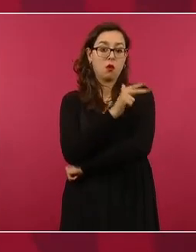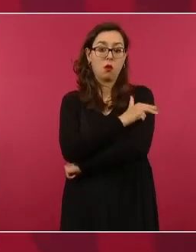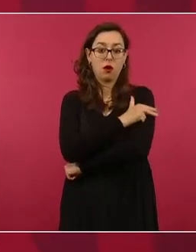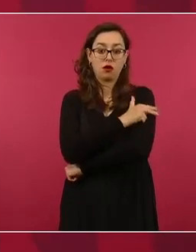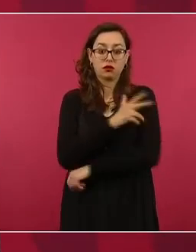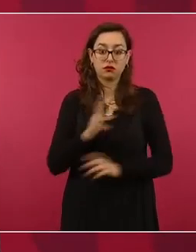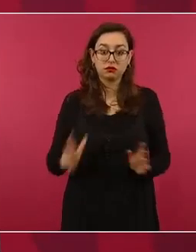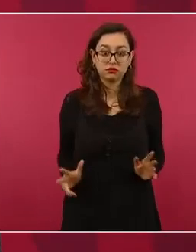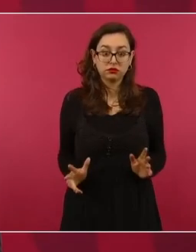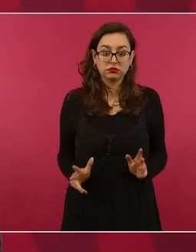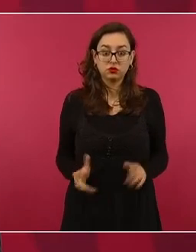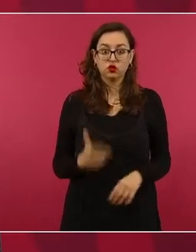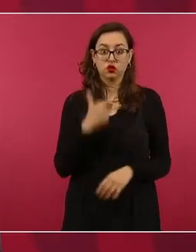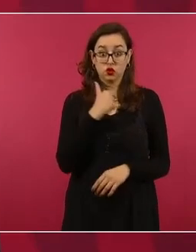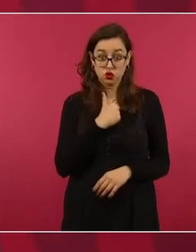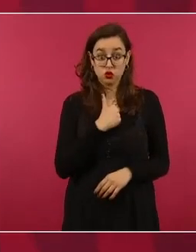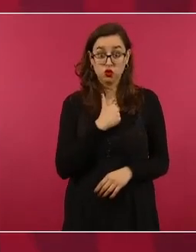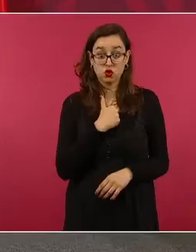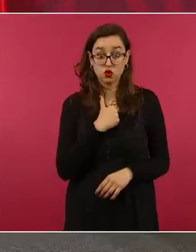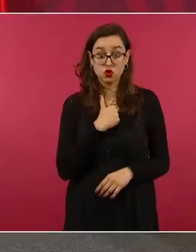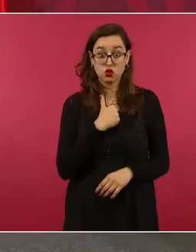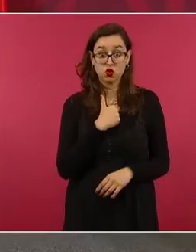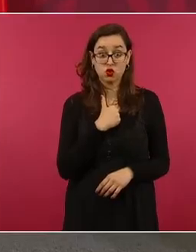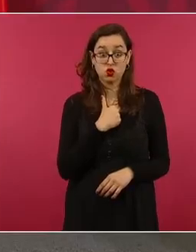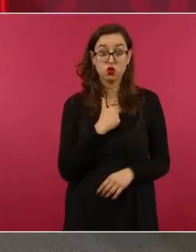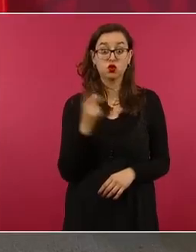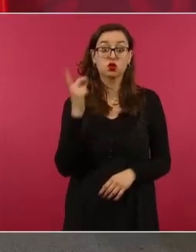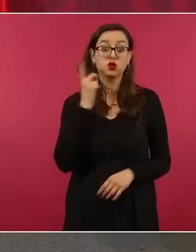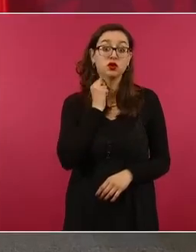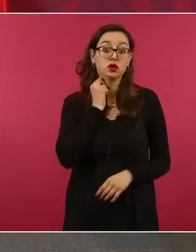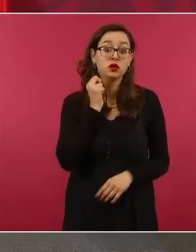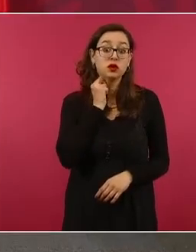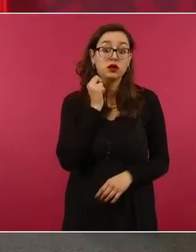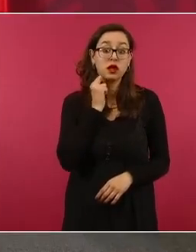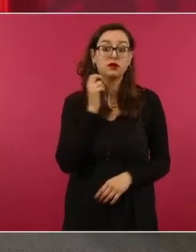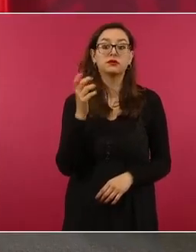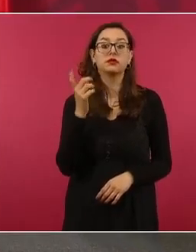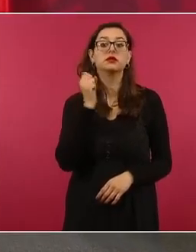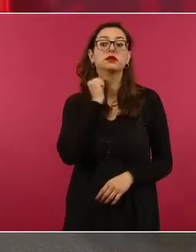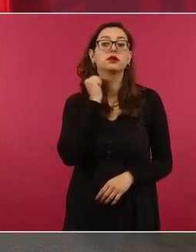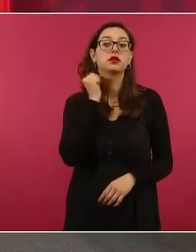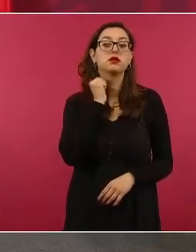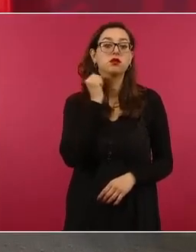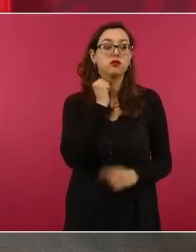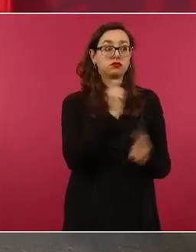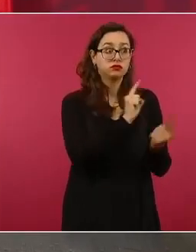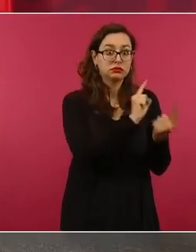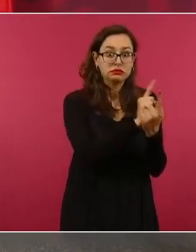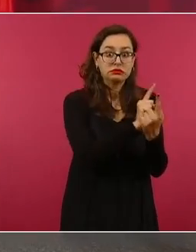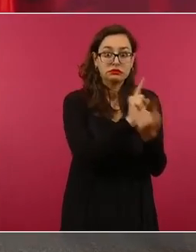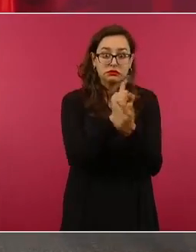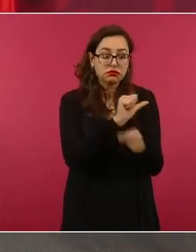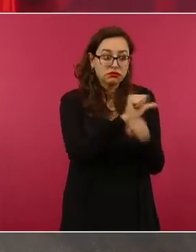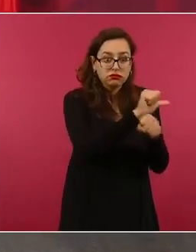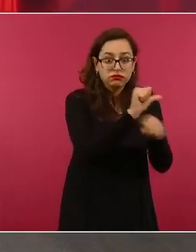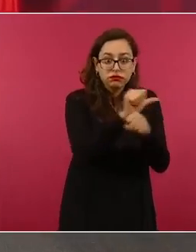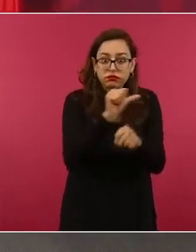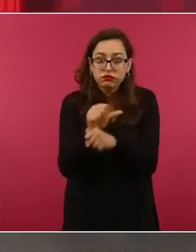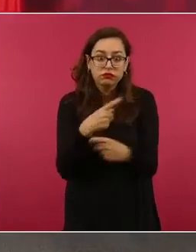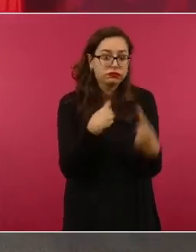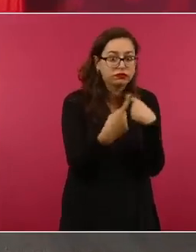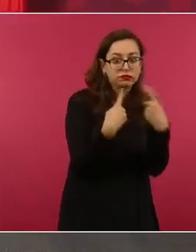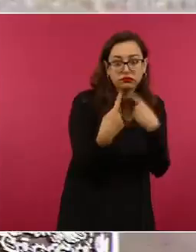yo no he hablado con ningún senador. Ayer vino un senador,